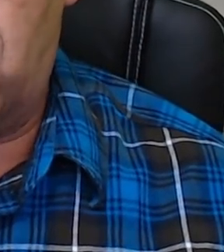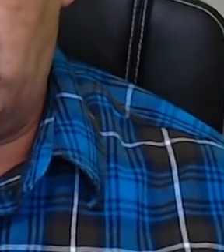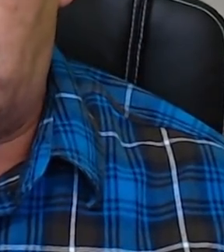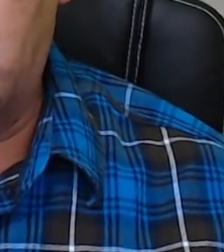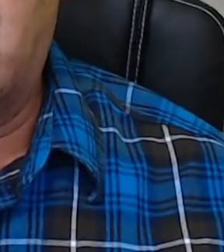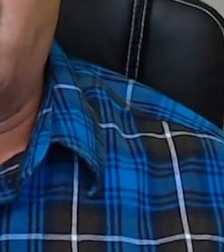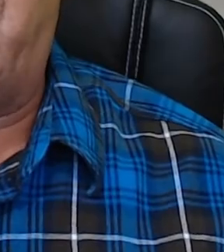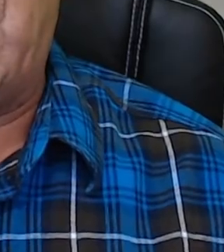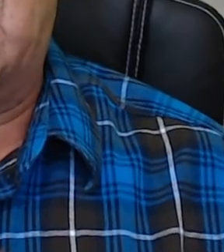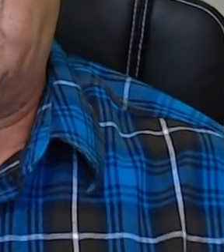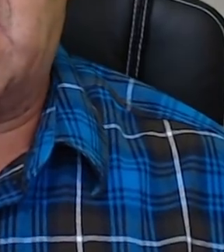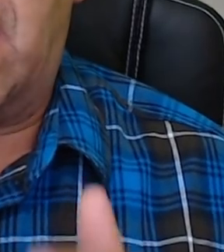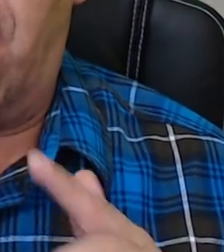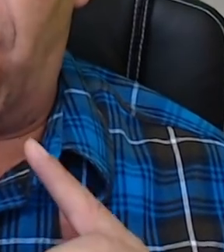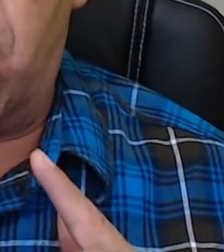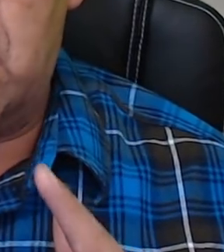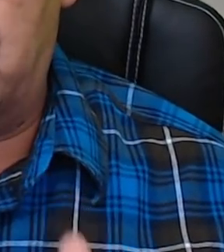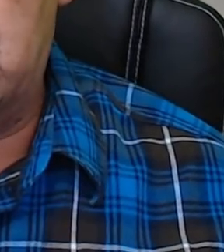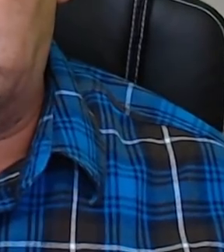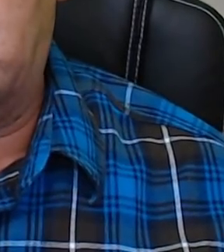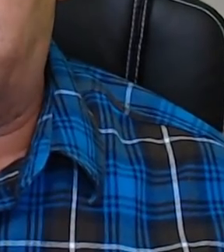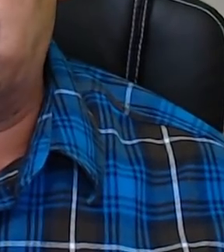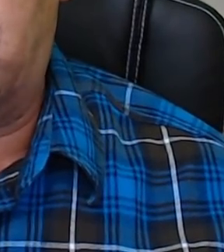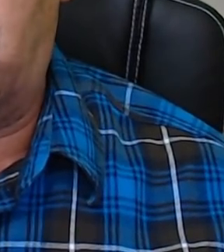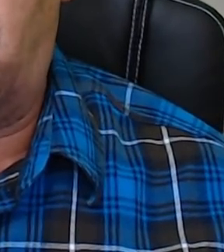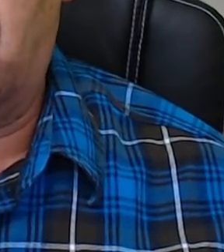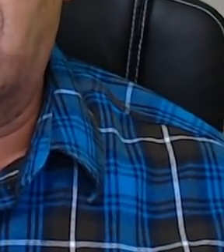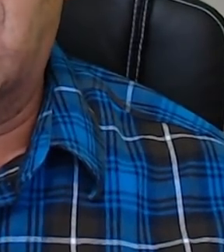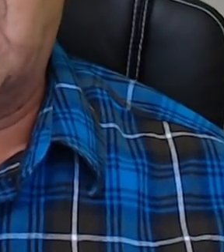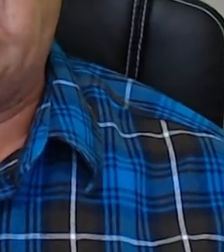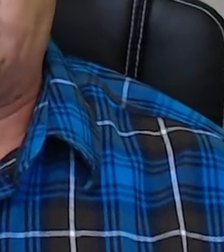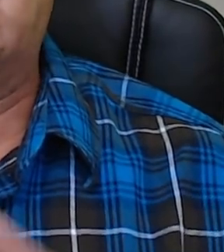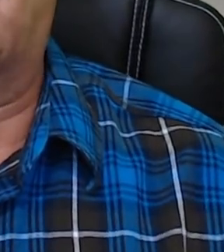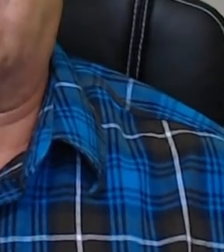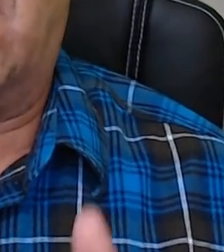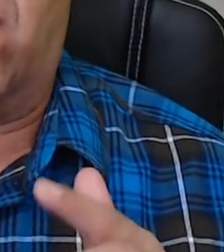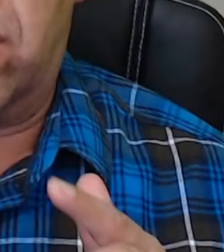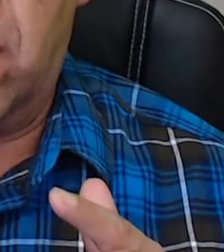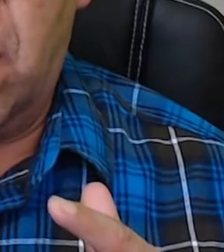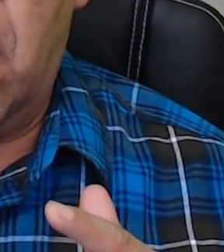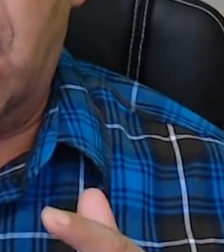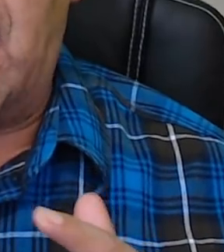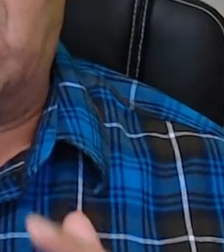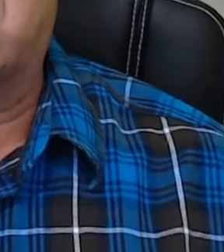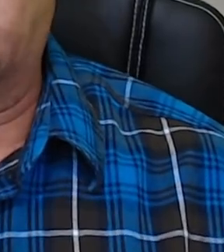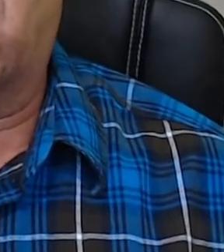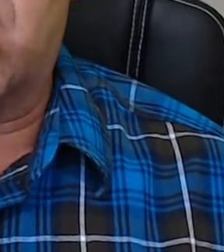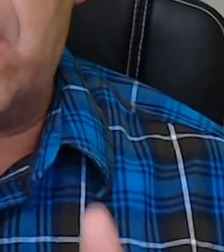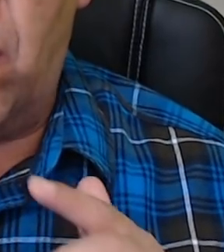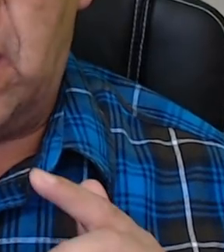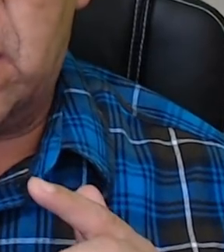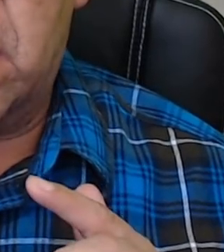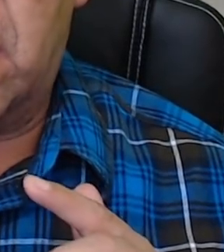la mayoría para tirar las reformas del presidente López Obrador. ¿Y cuáles son, amigos? La de los